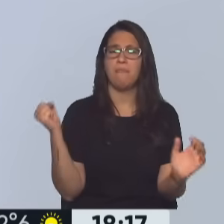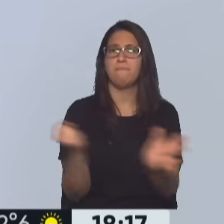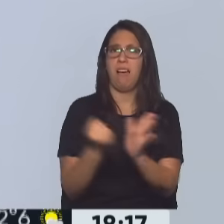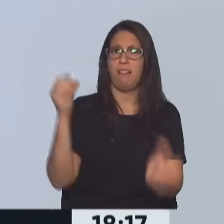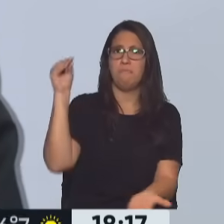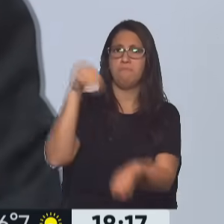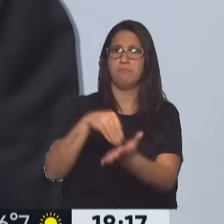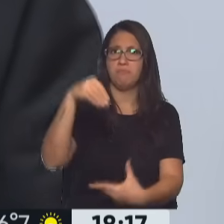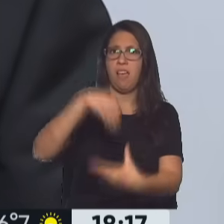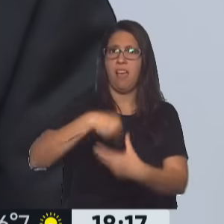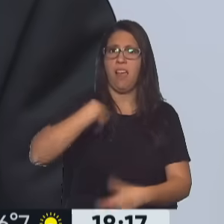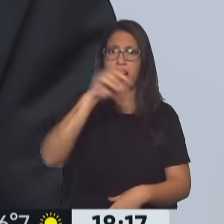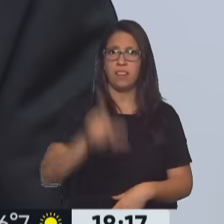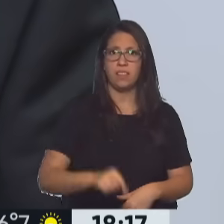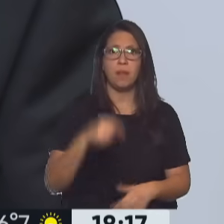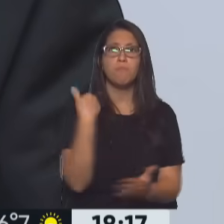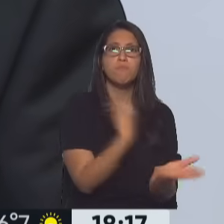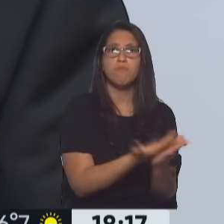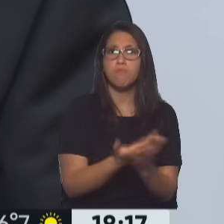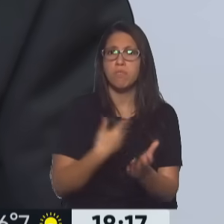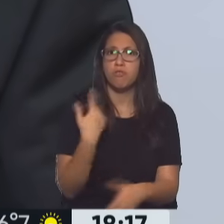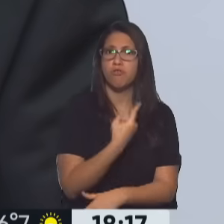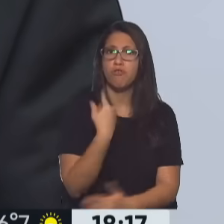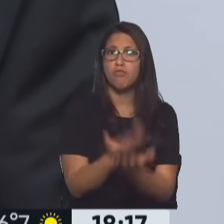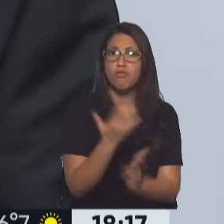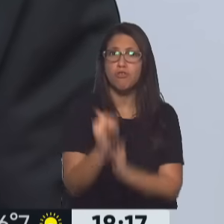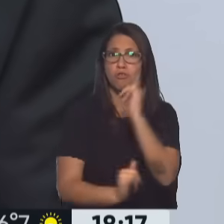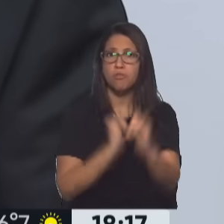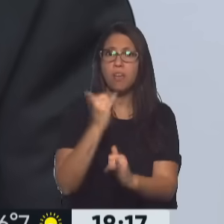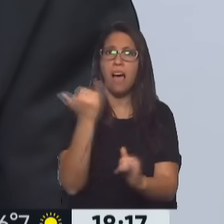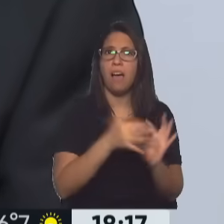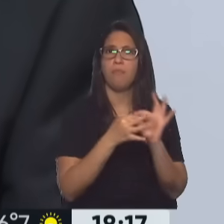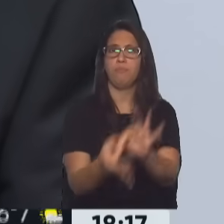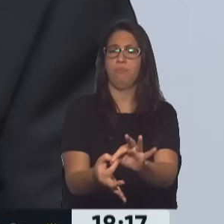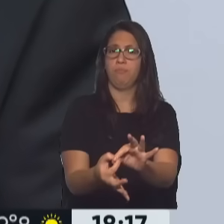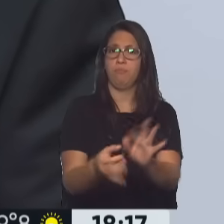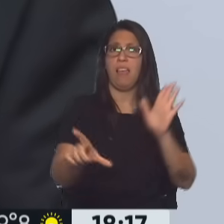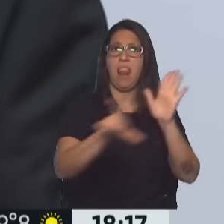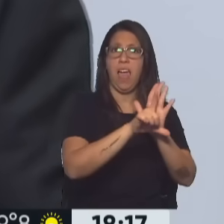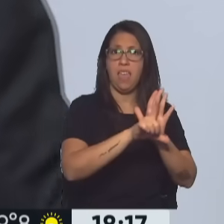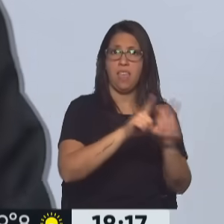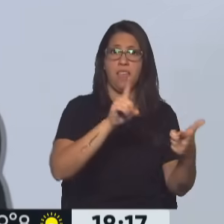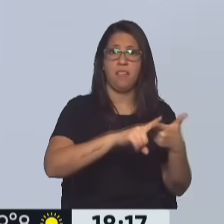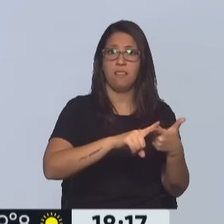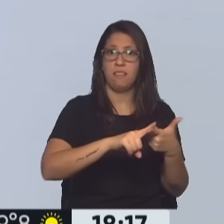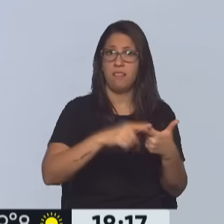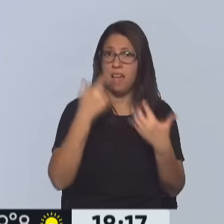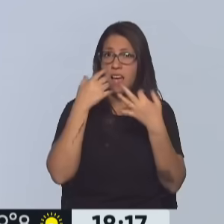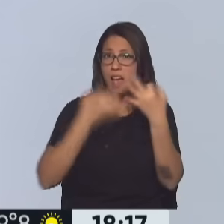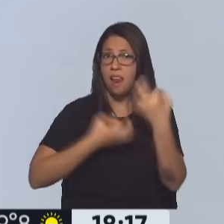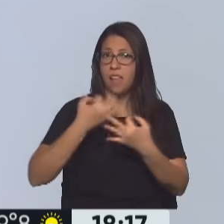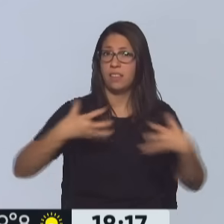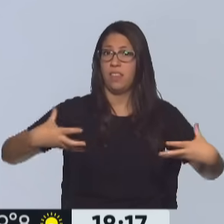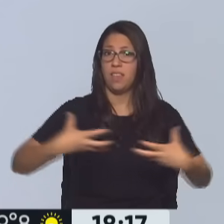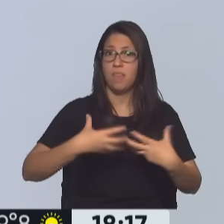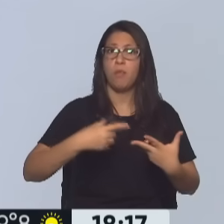en la Argentina. Cada una de las propuestas que hemos planteado tiene su correlato en leyes, en estudio de equipos y